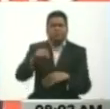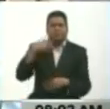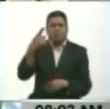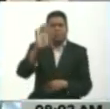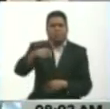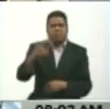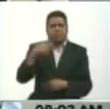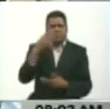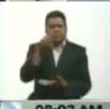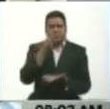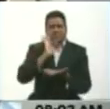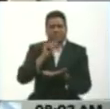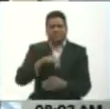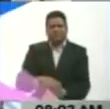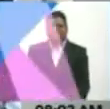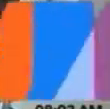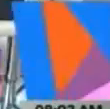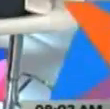El Desayuno.